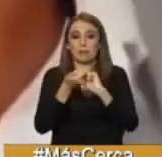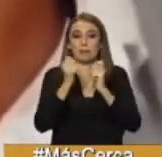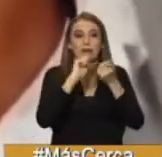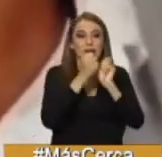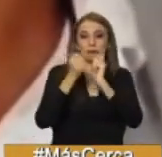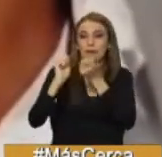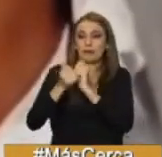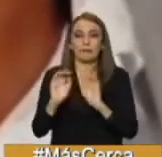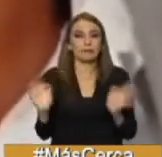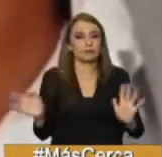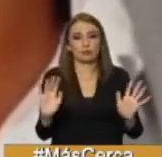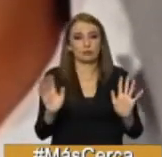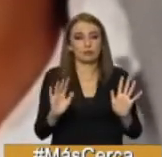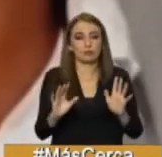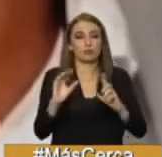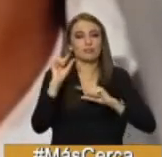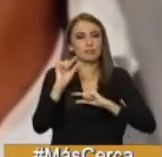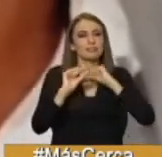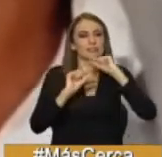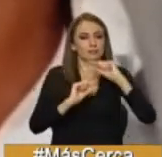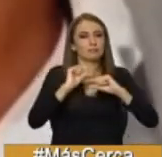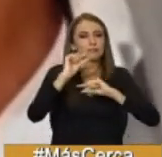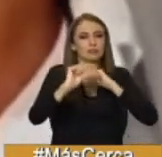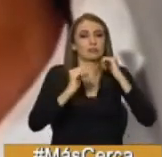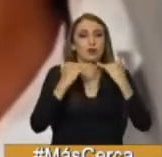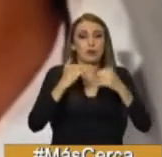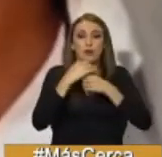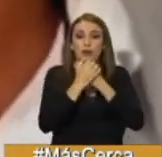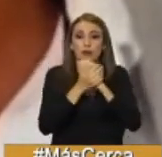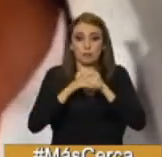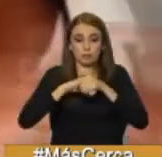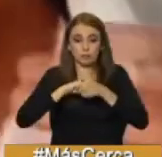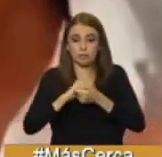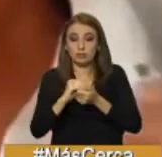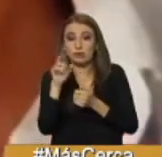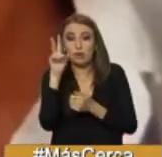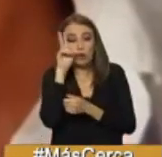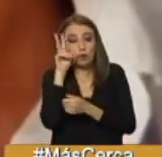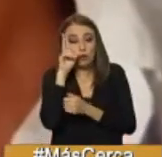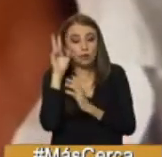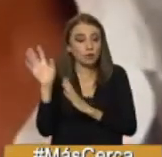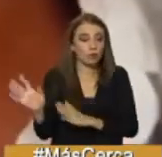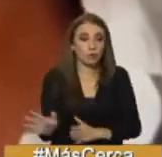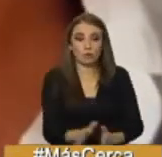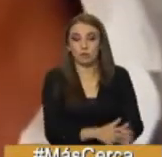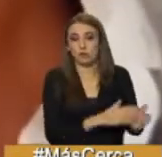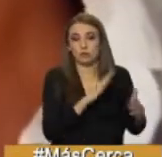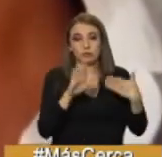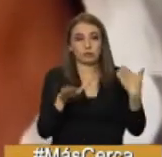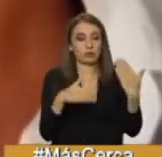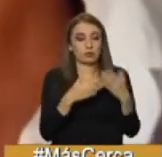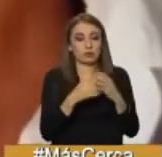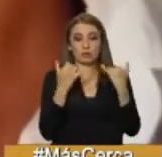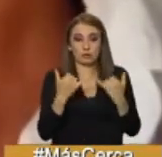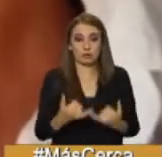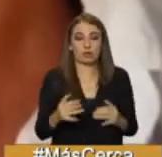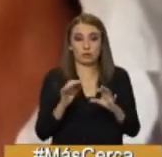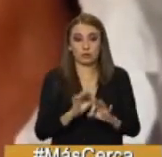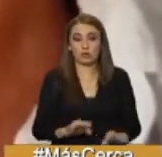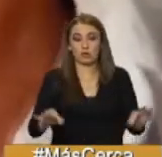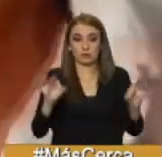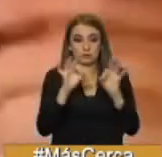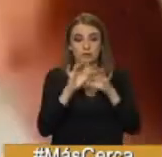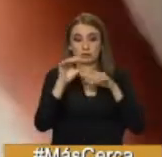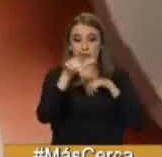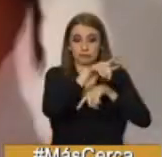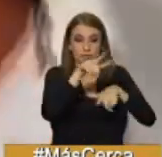valioso que tratemos de aprovechar el tiempo que tenemos ahora con nuestros hijos para ir trabajando todas y aquellas áreas de déficit